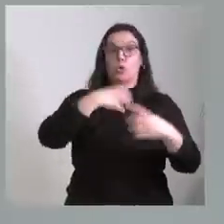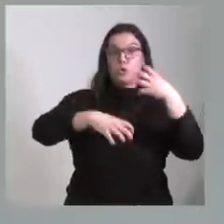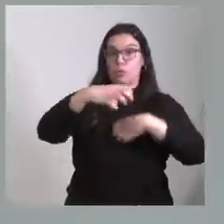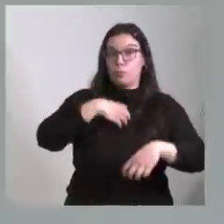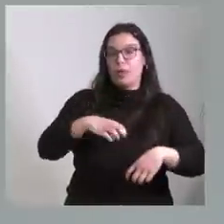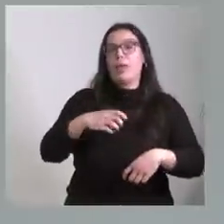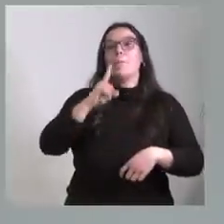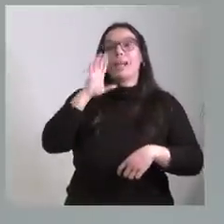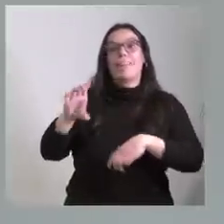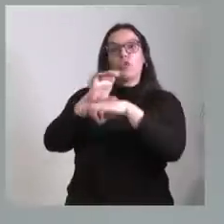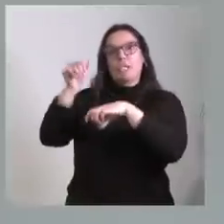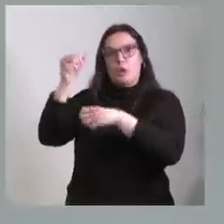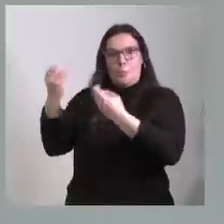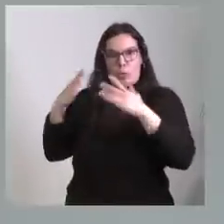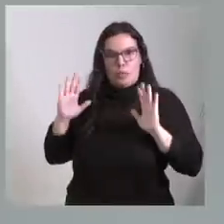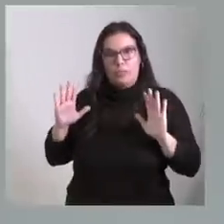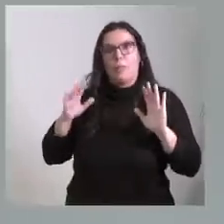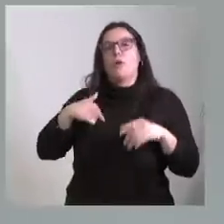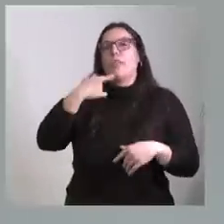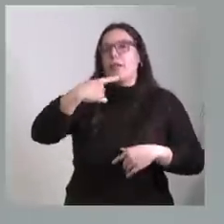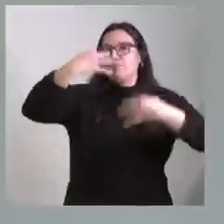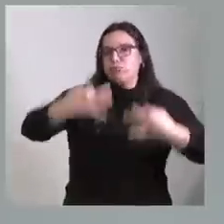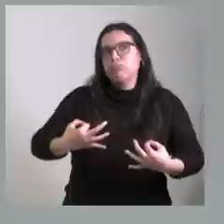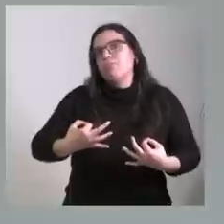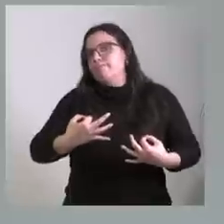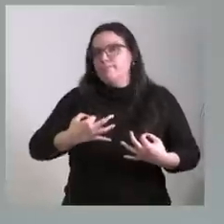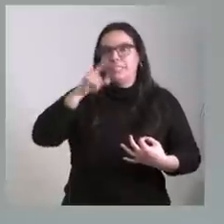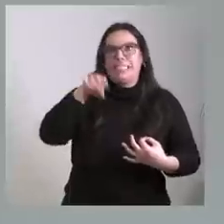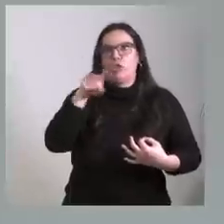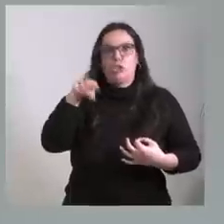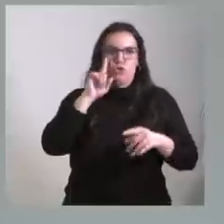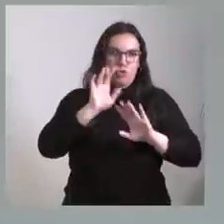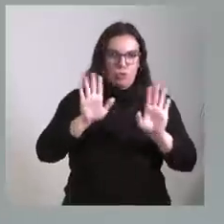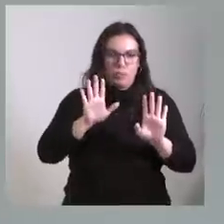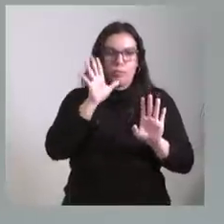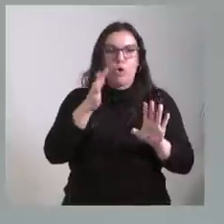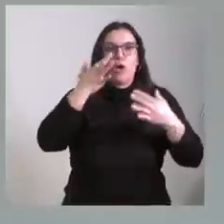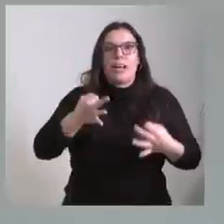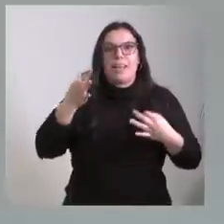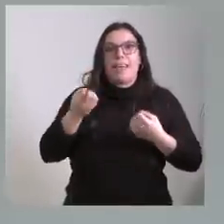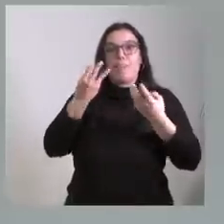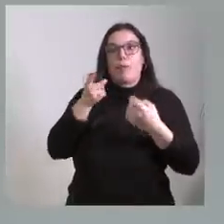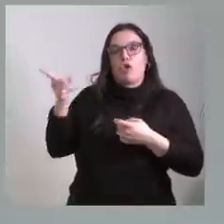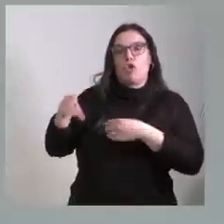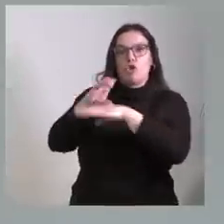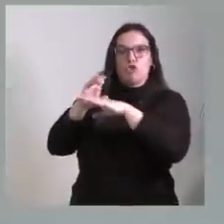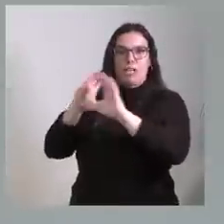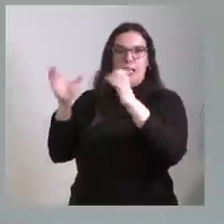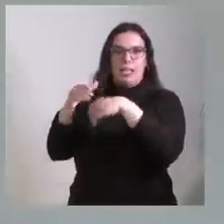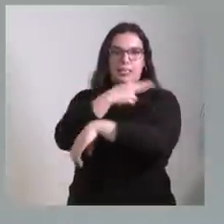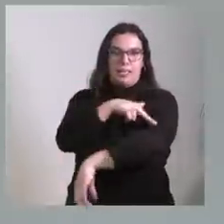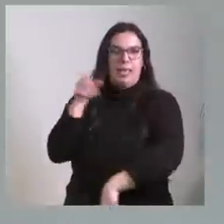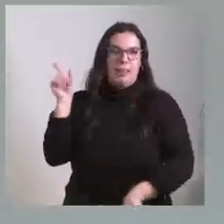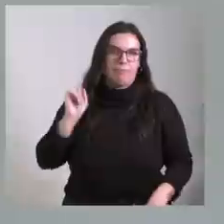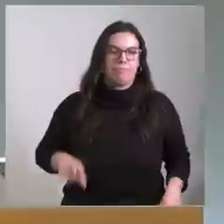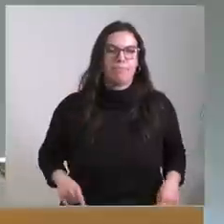me informa el consejero de sanidad pero no me atrevo a anticipar a decir esto sí estos no Porque la realidad es que esa información la tiene